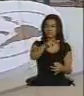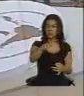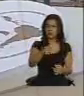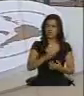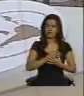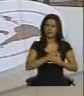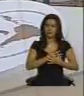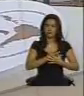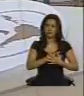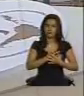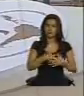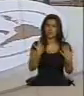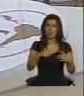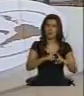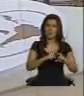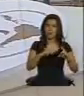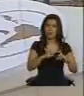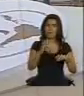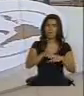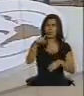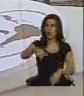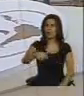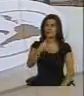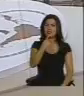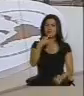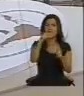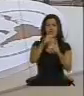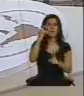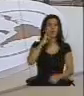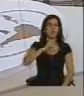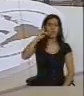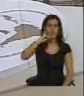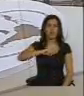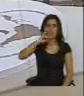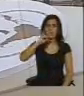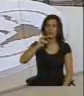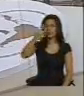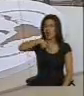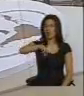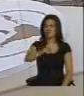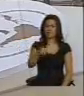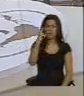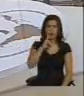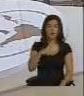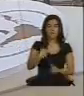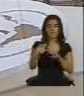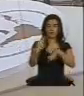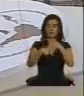está latiendo bastante fuerte, ya que se ha nombrado muchísimo al libertador Simón Bolívar y evidentemente a